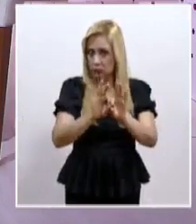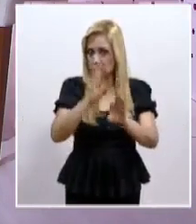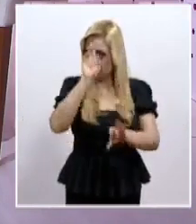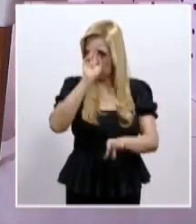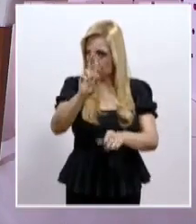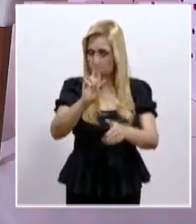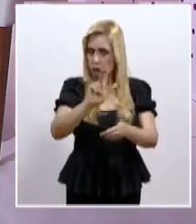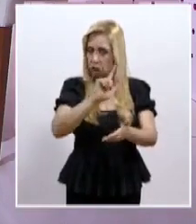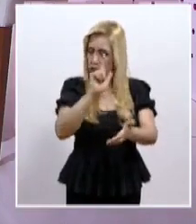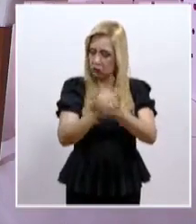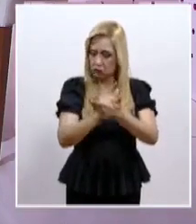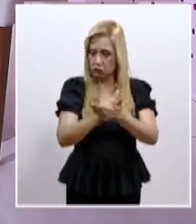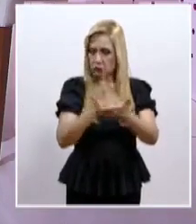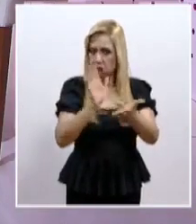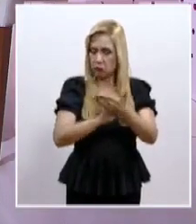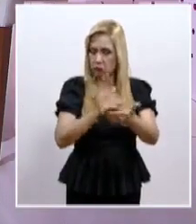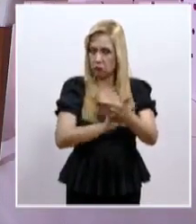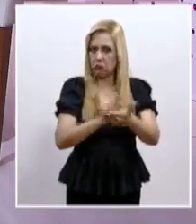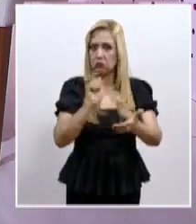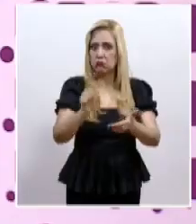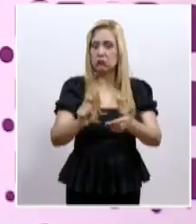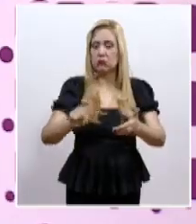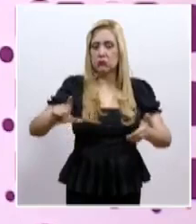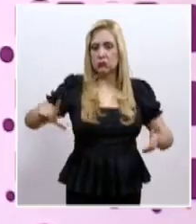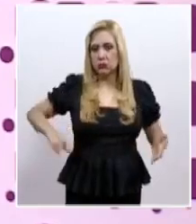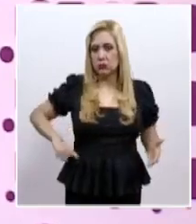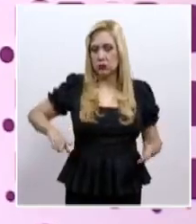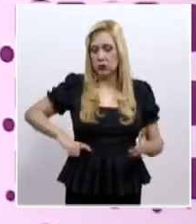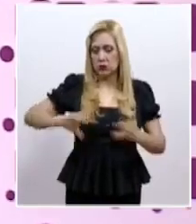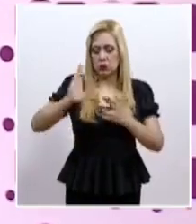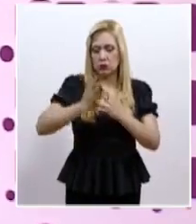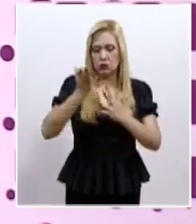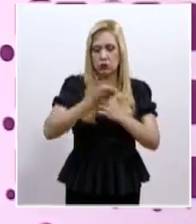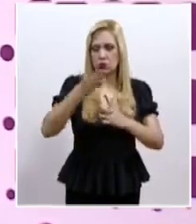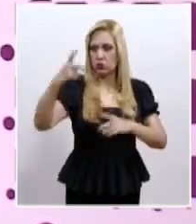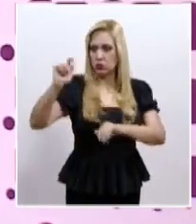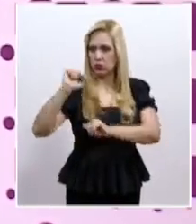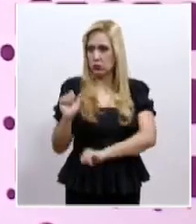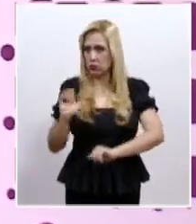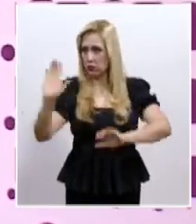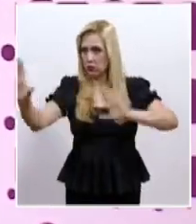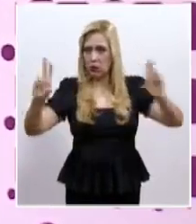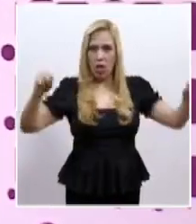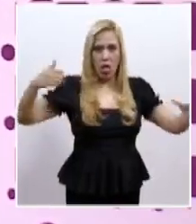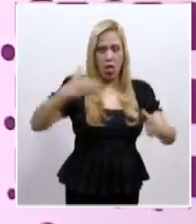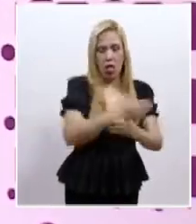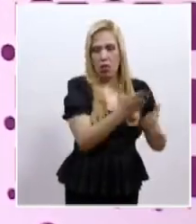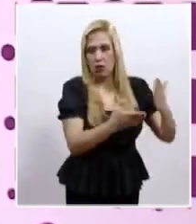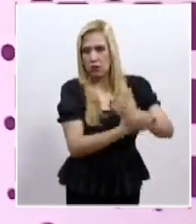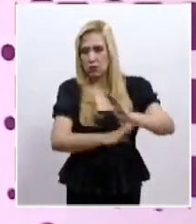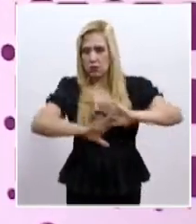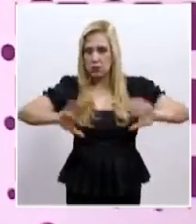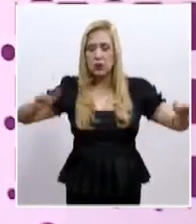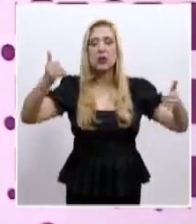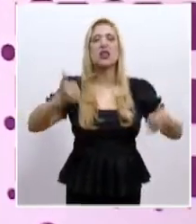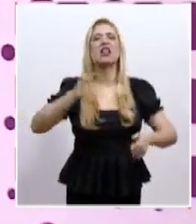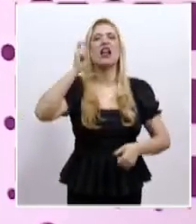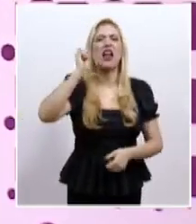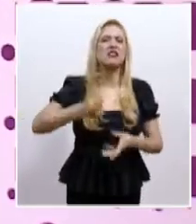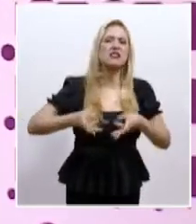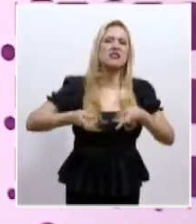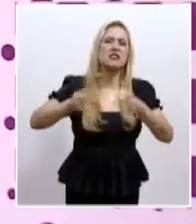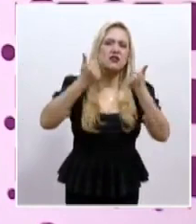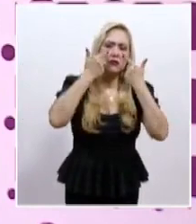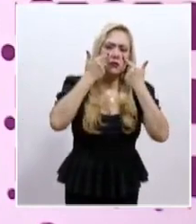Derecho. Tiene que ver con el ejercicio del presupuesto de una manera transparente y también la